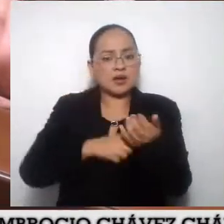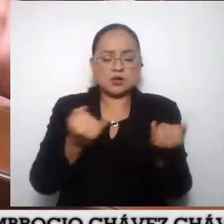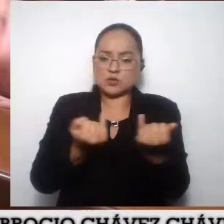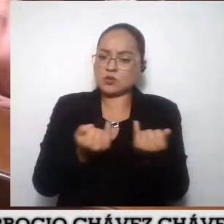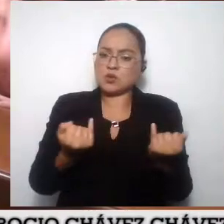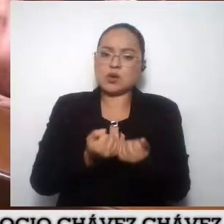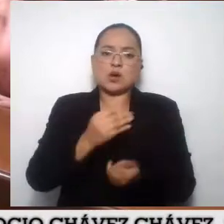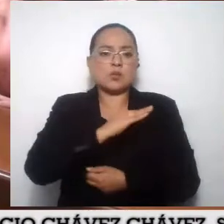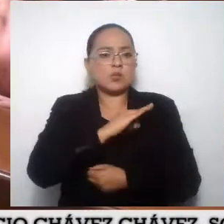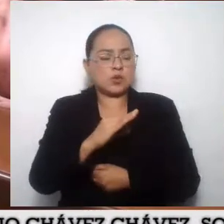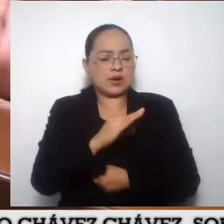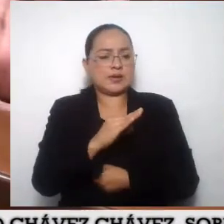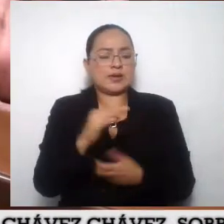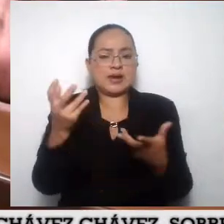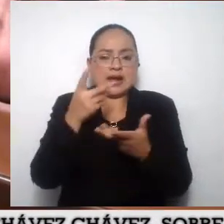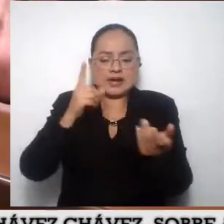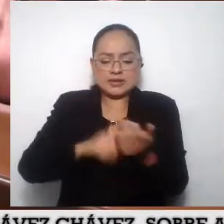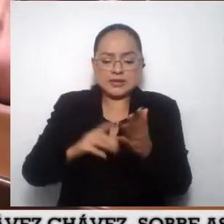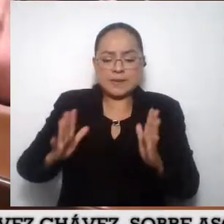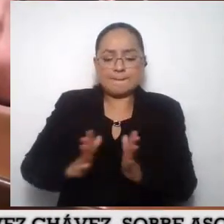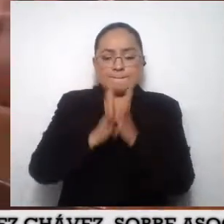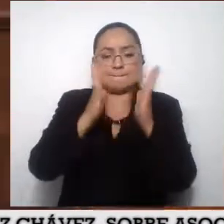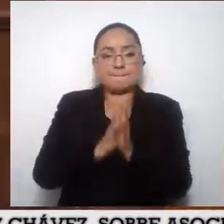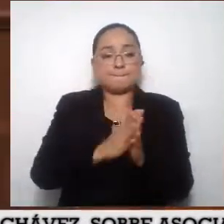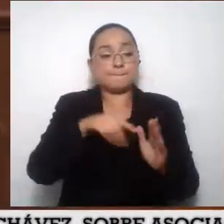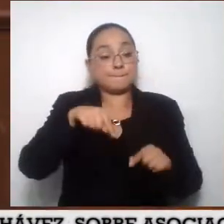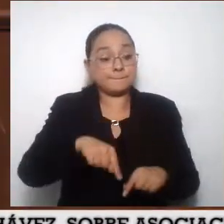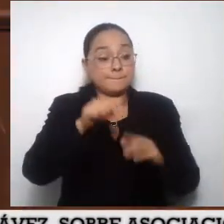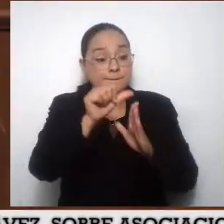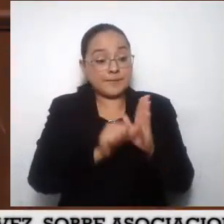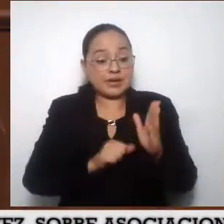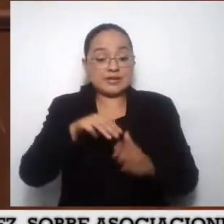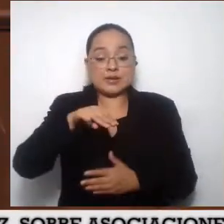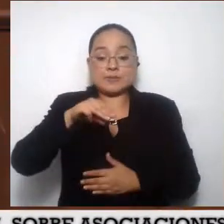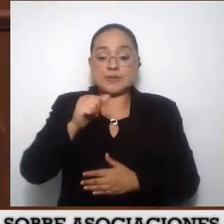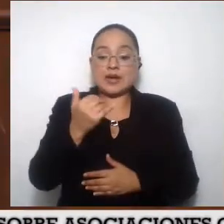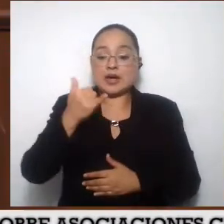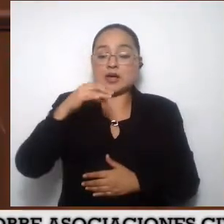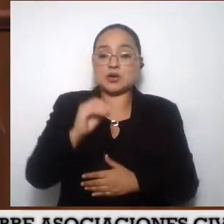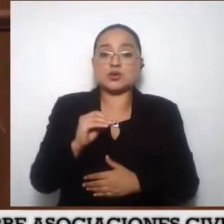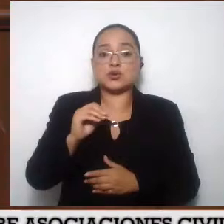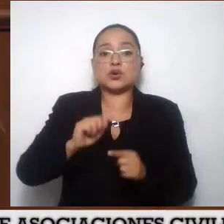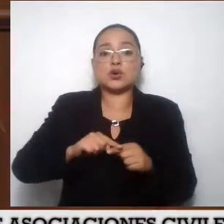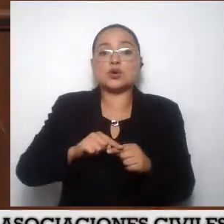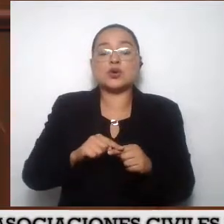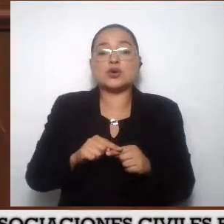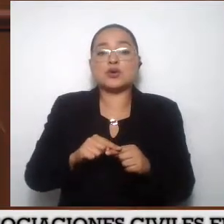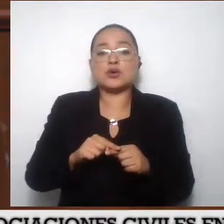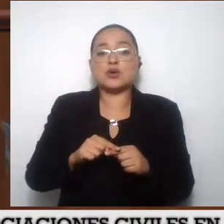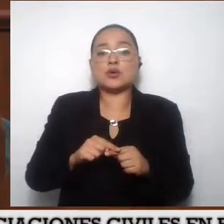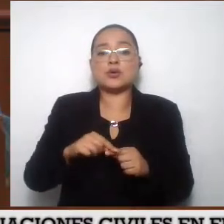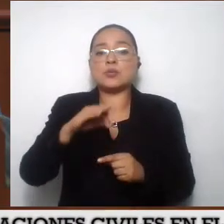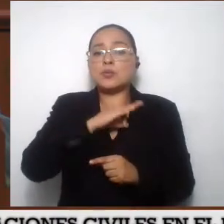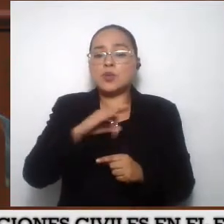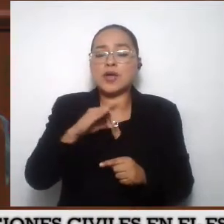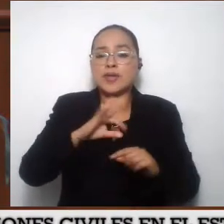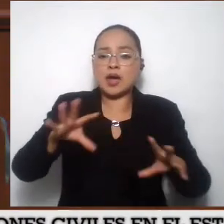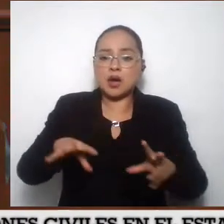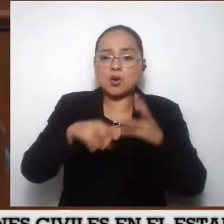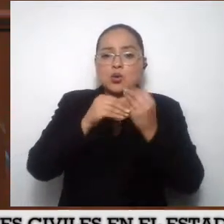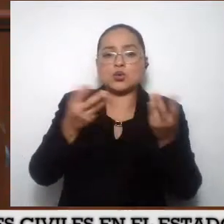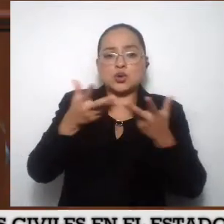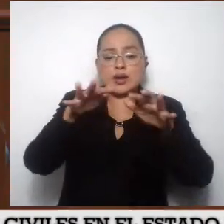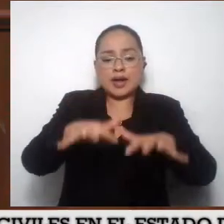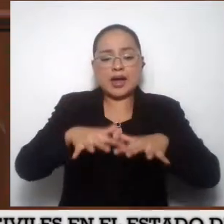participen. Que en este mes de mayo, a menos a finales del mes de mayo, pudiera organizarse este foro,